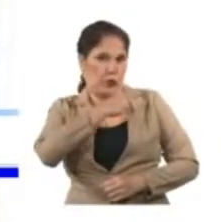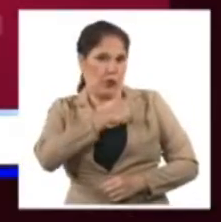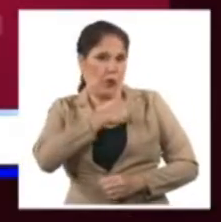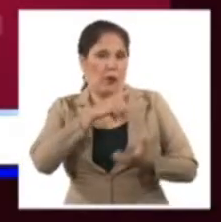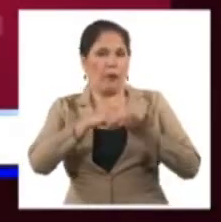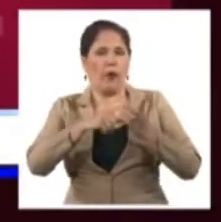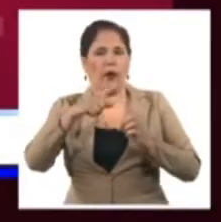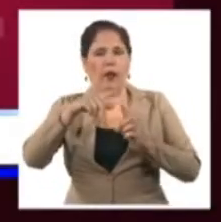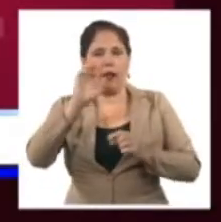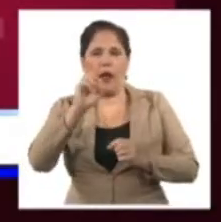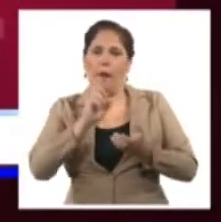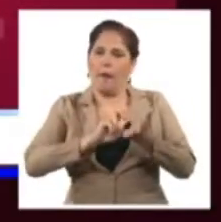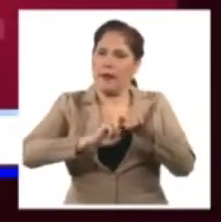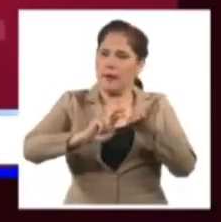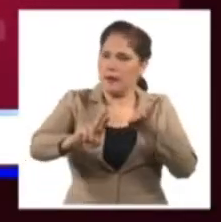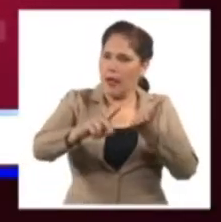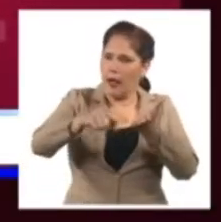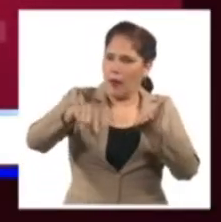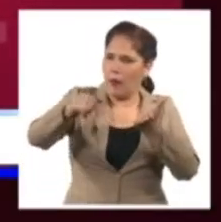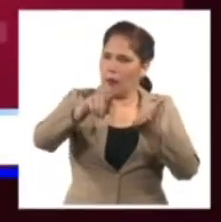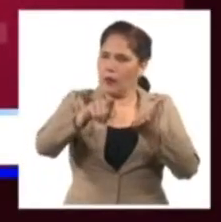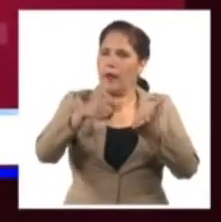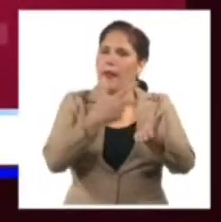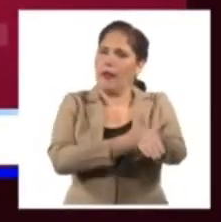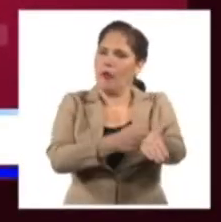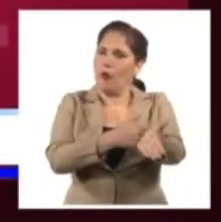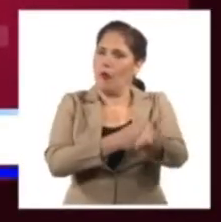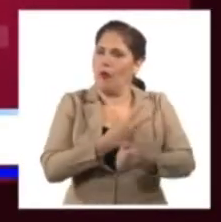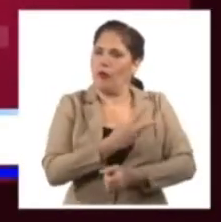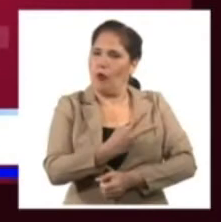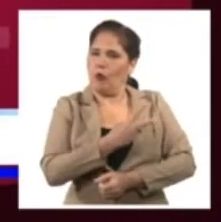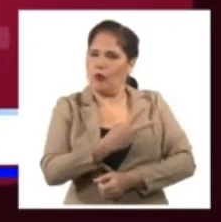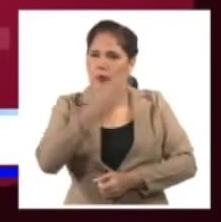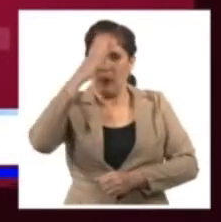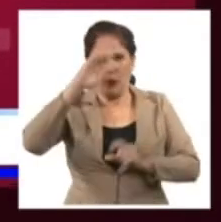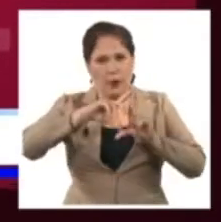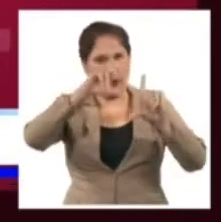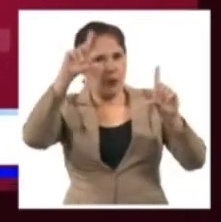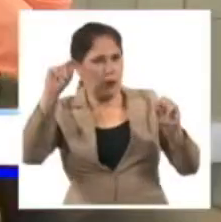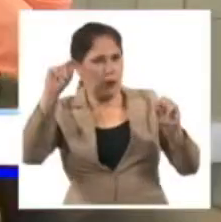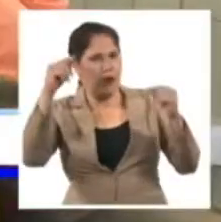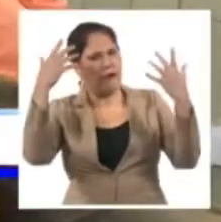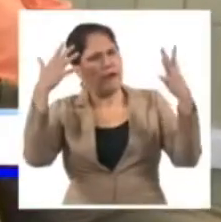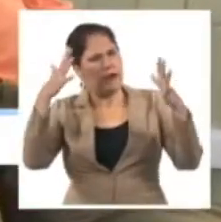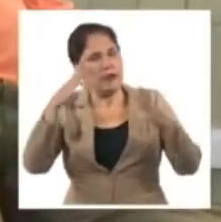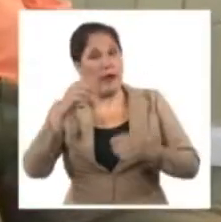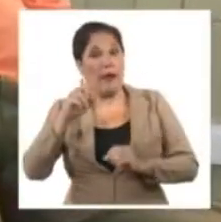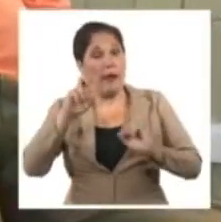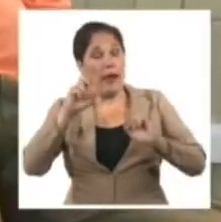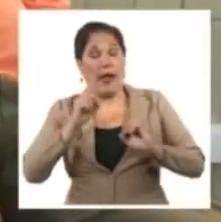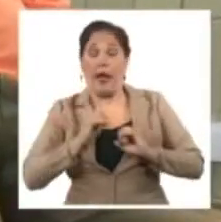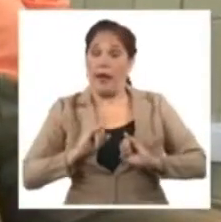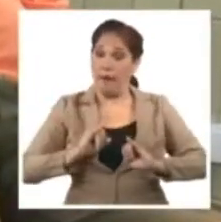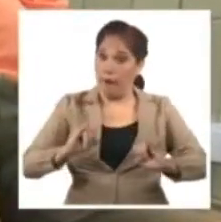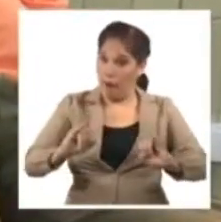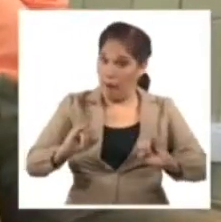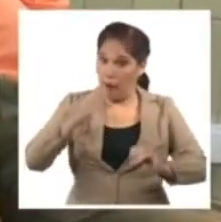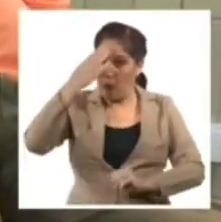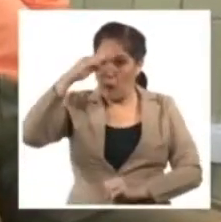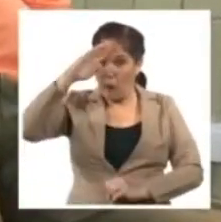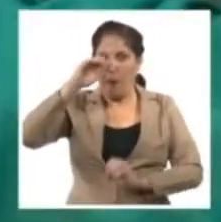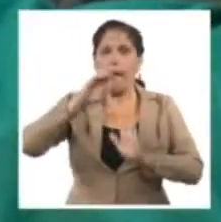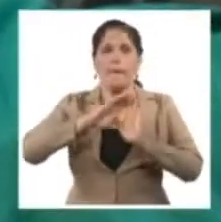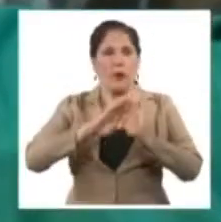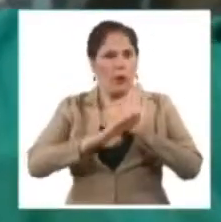Miranda, envió un mensaje de reconocimiento a los donantes de sangre de nuestro país. El titular del MINSAP destacó que en Cuba existe un